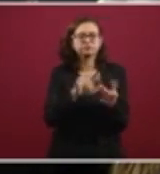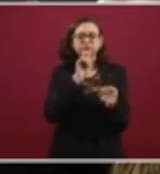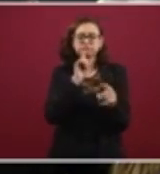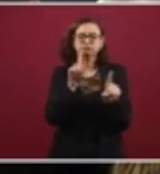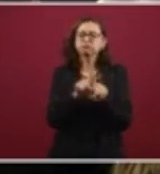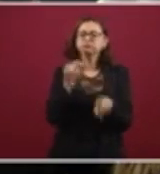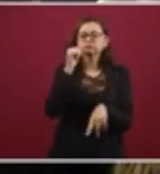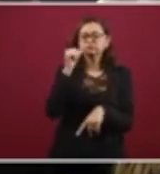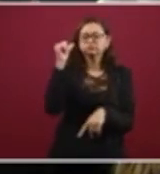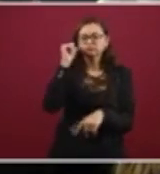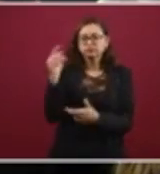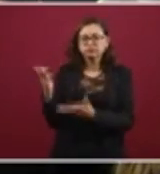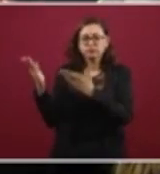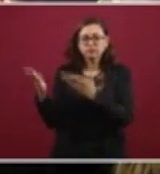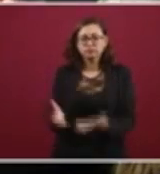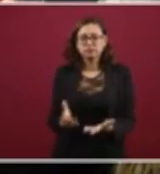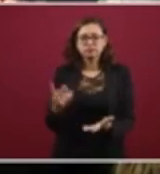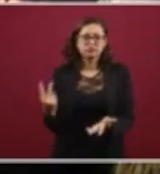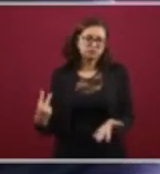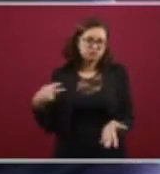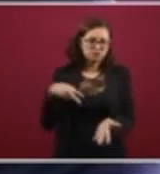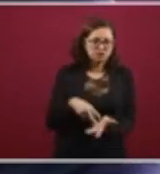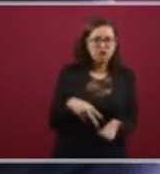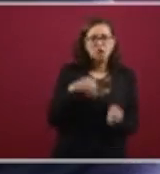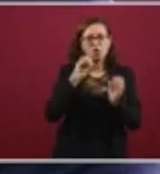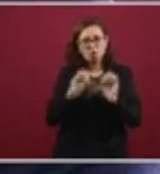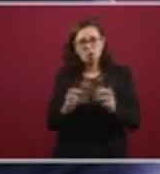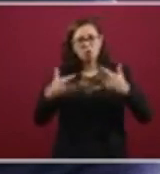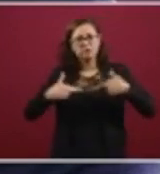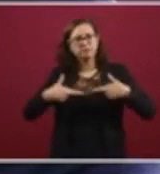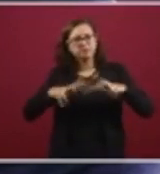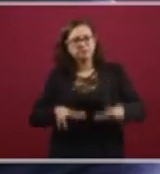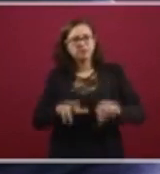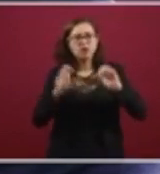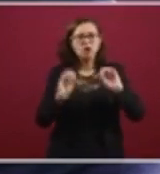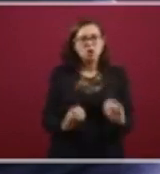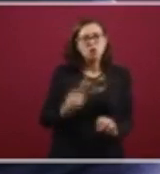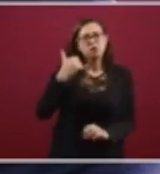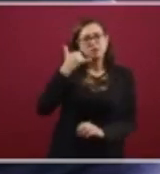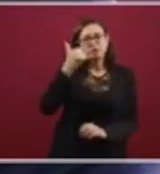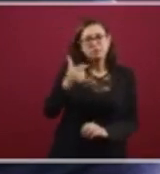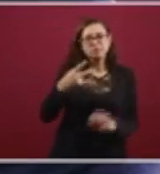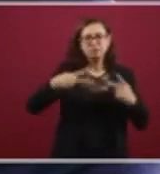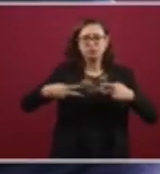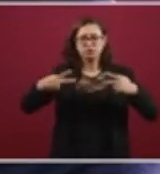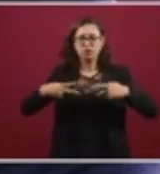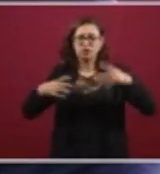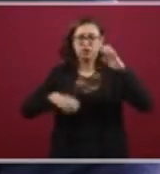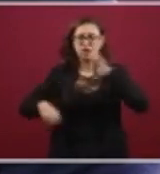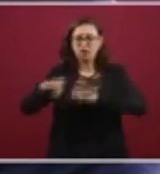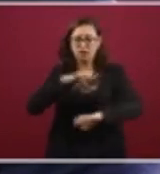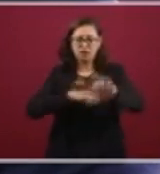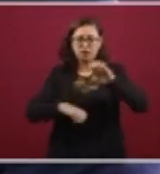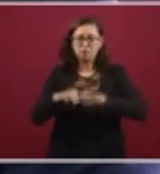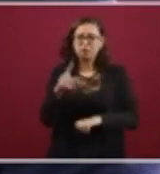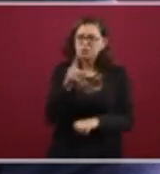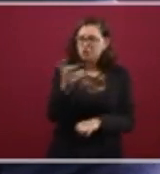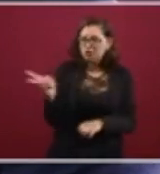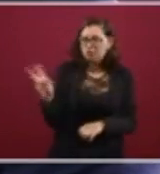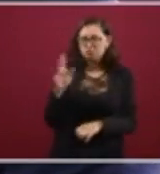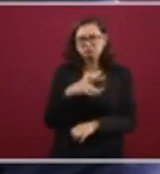forma directa o vía telefónica o a través de sus representantes, de empresarios con vocación cívica, con vocación